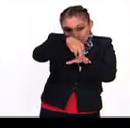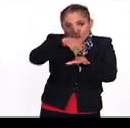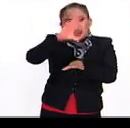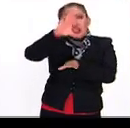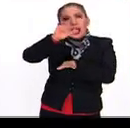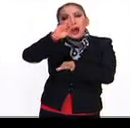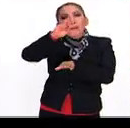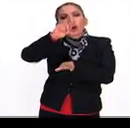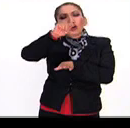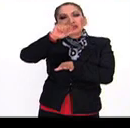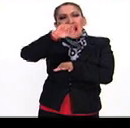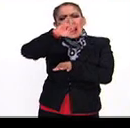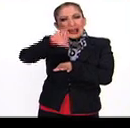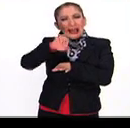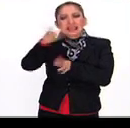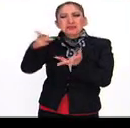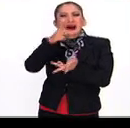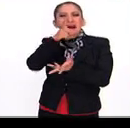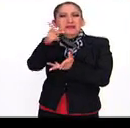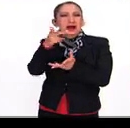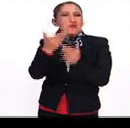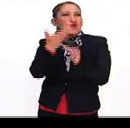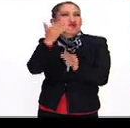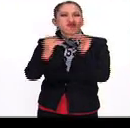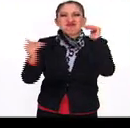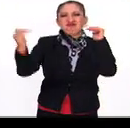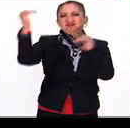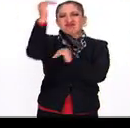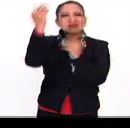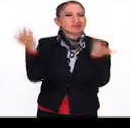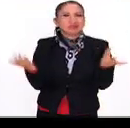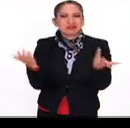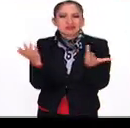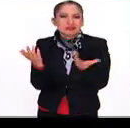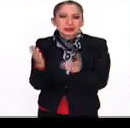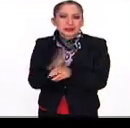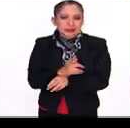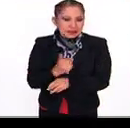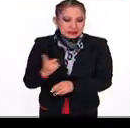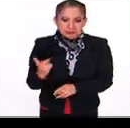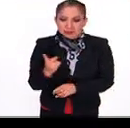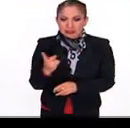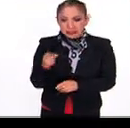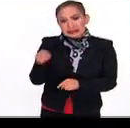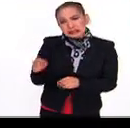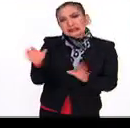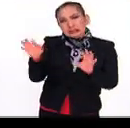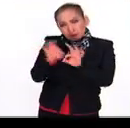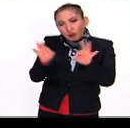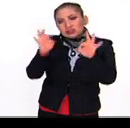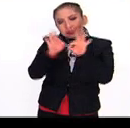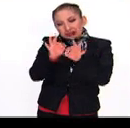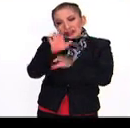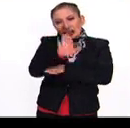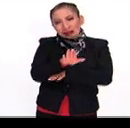cabotaje es demasiado técnica en español, debido a la importancia que probablemente todavía